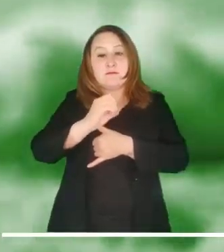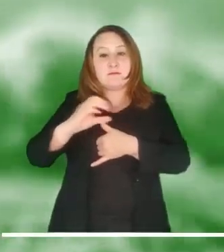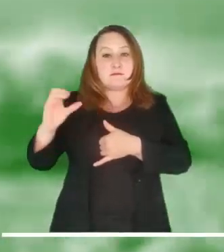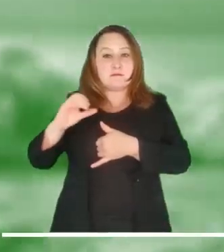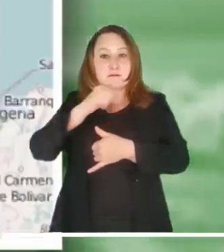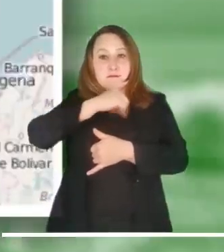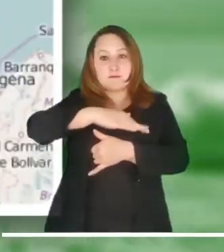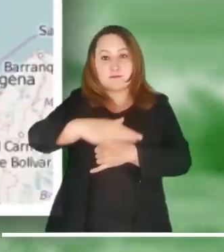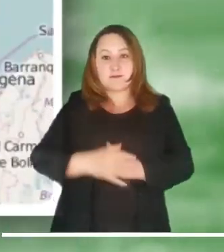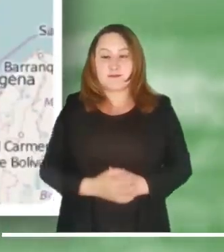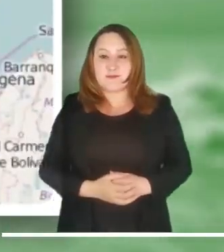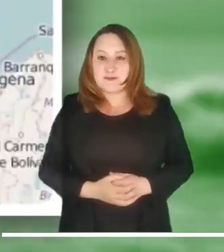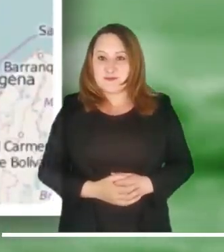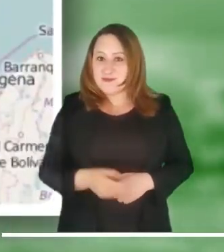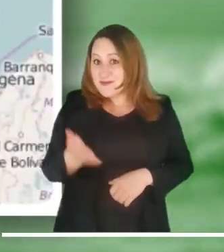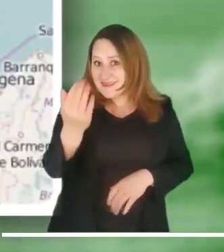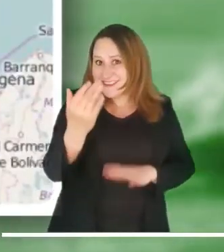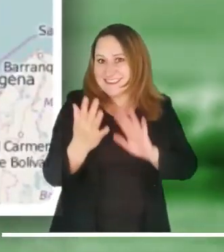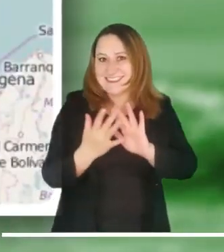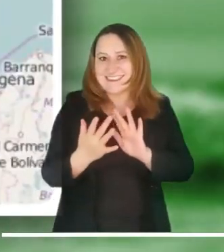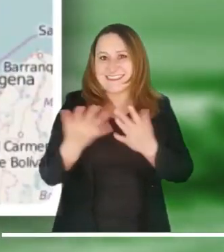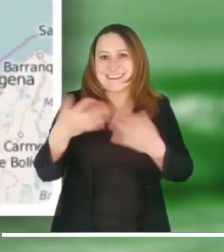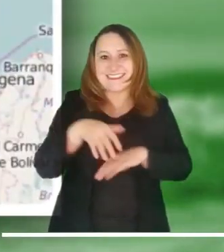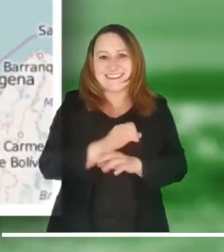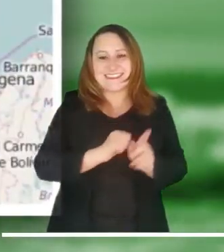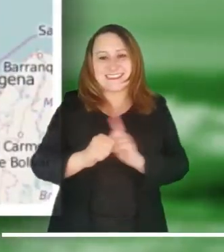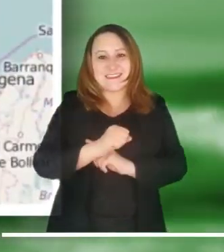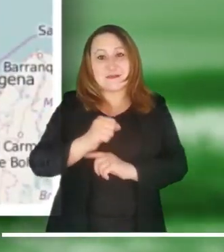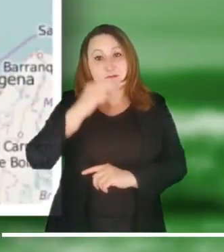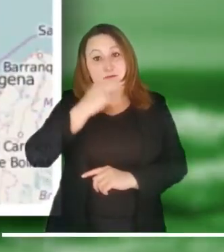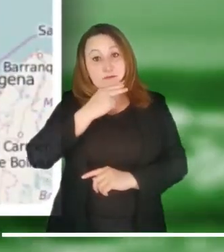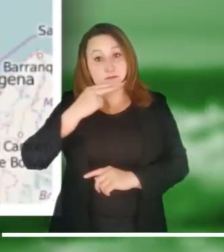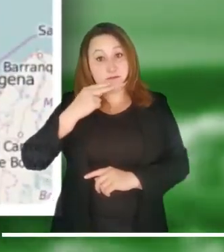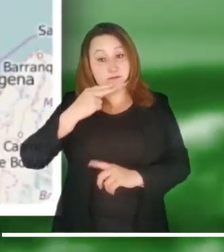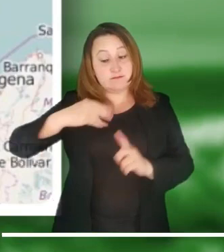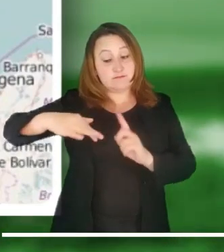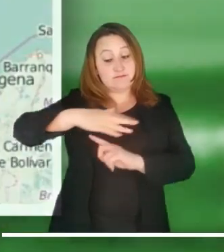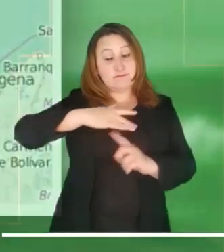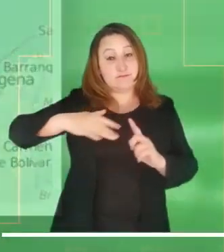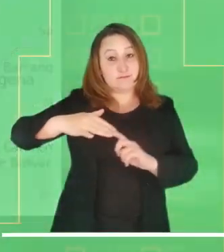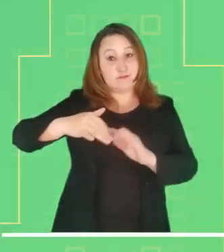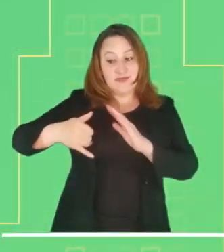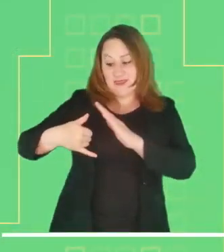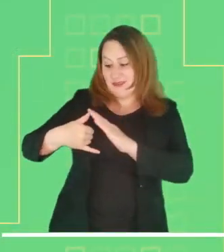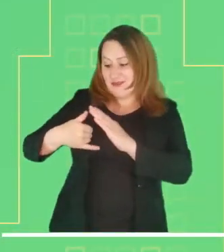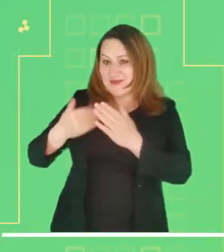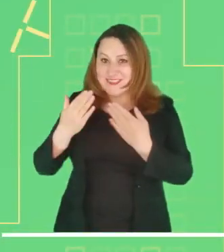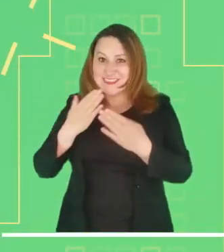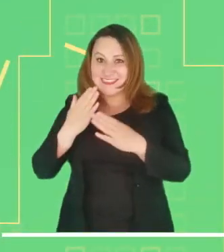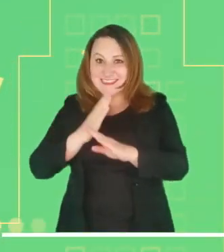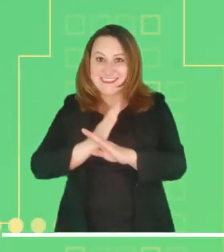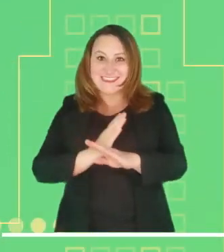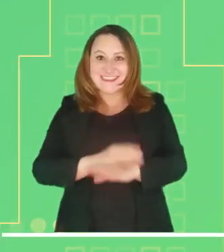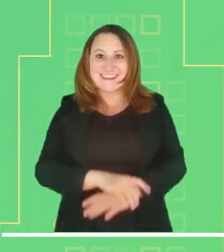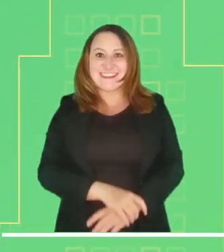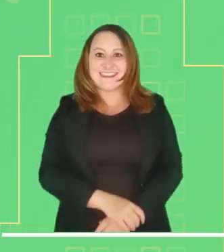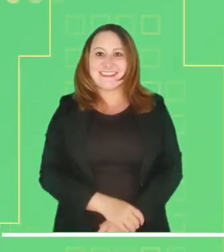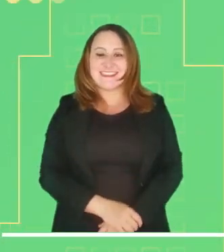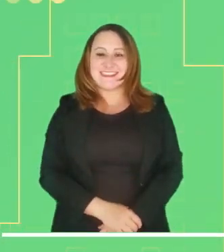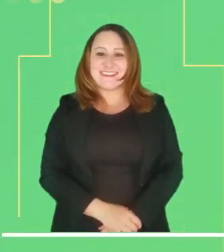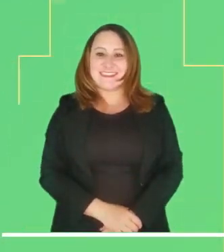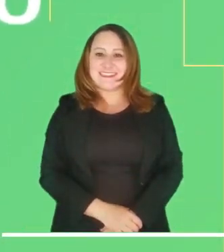Alerta naranja por viento y oleaje en el centro, oriente y occidente del Mar Caribe. Síguenos en nuestras redes